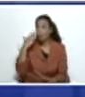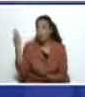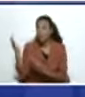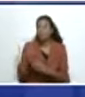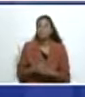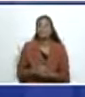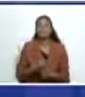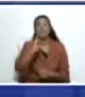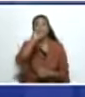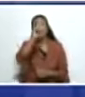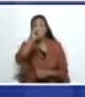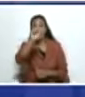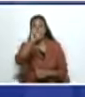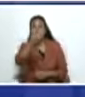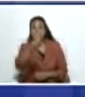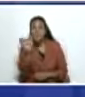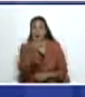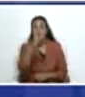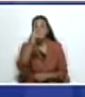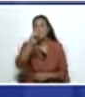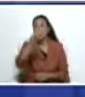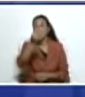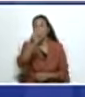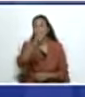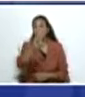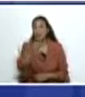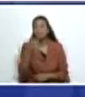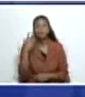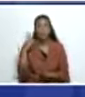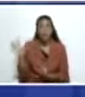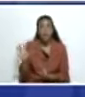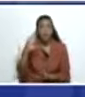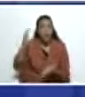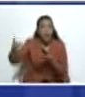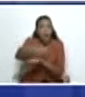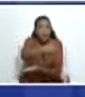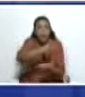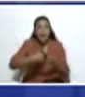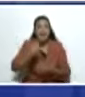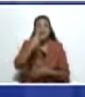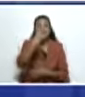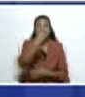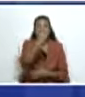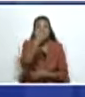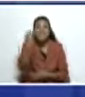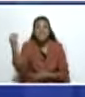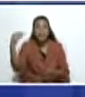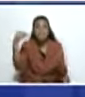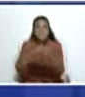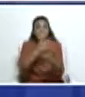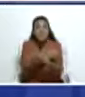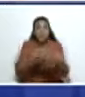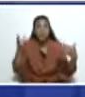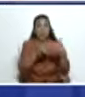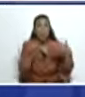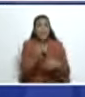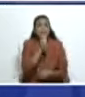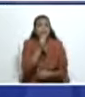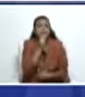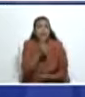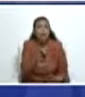Le quitaron plata a medio mundo. Ellos dicen que recaudaron $100 millones. ¿Quién se quedó con esa